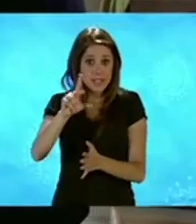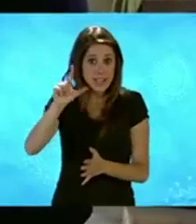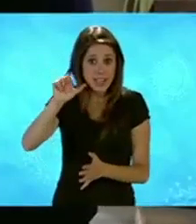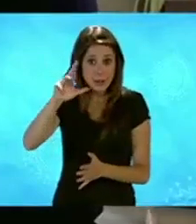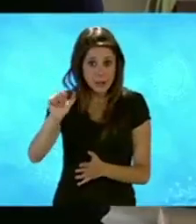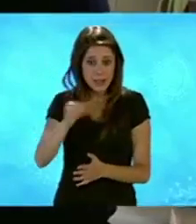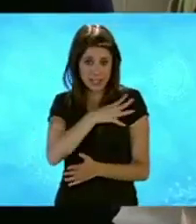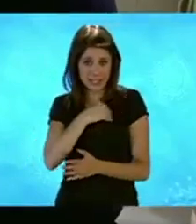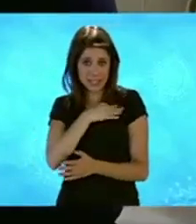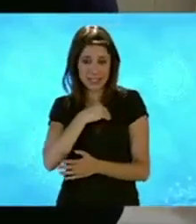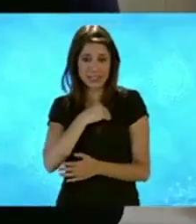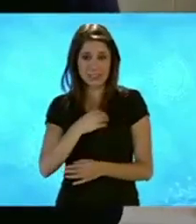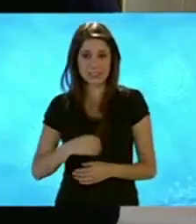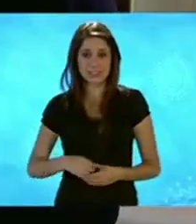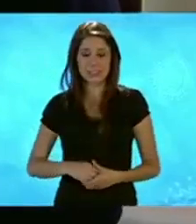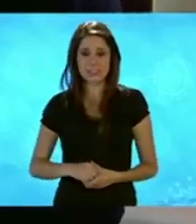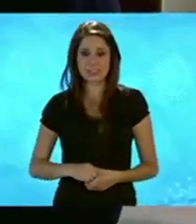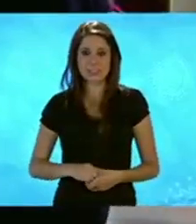Laura?